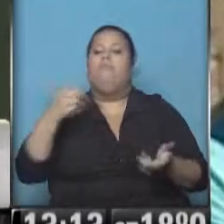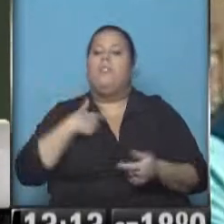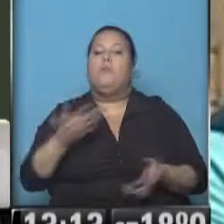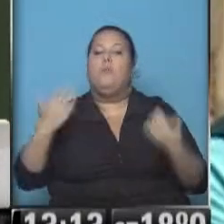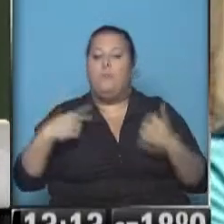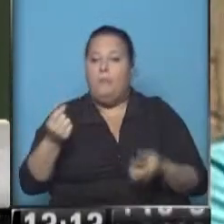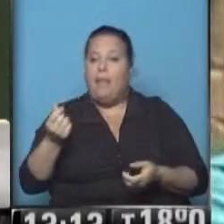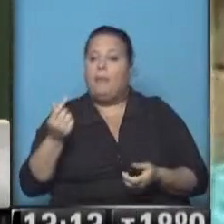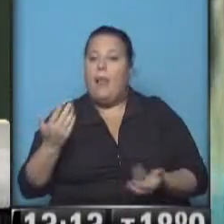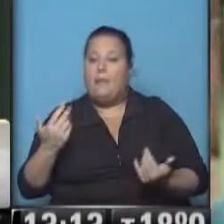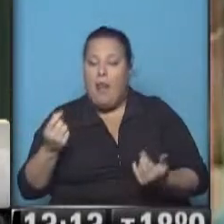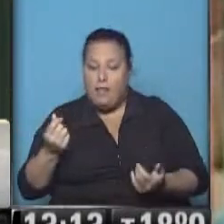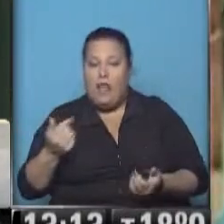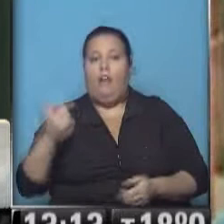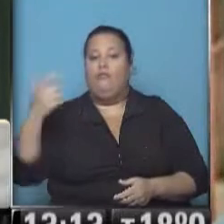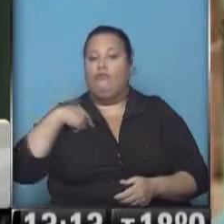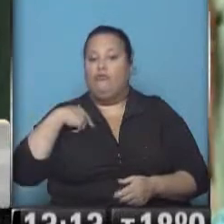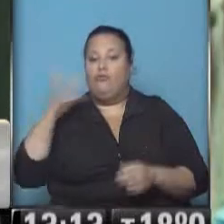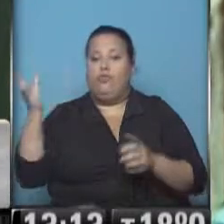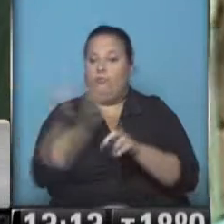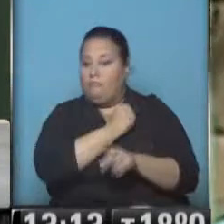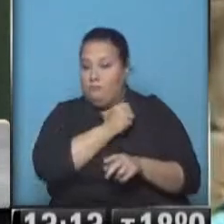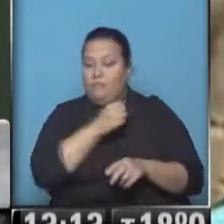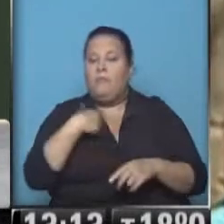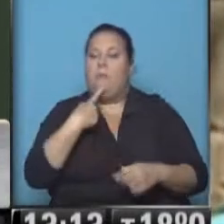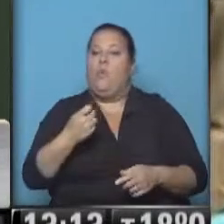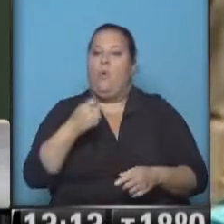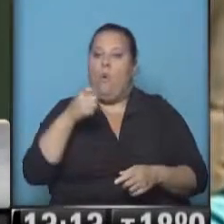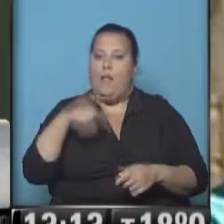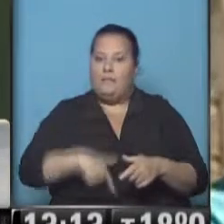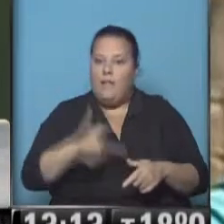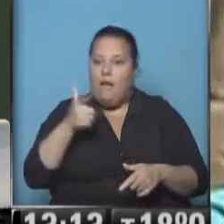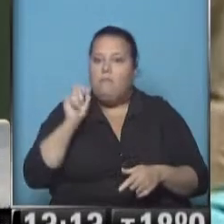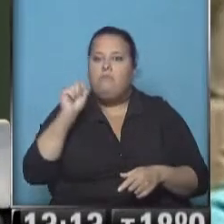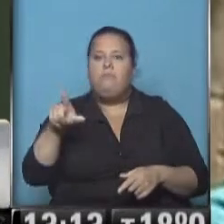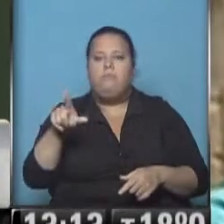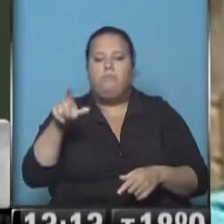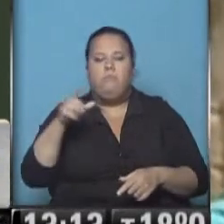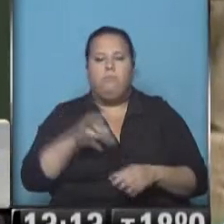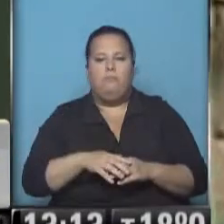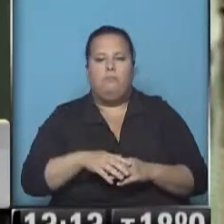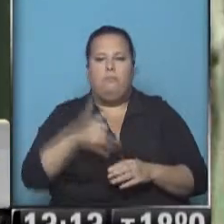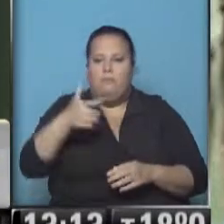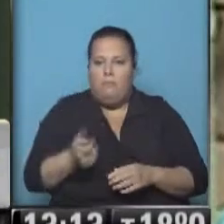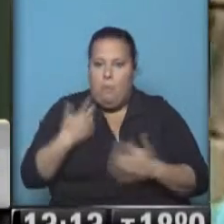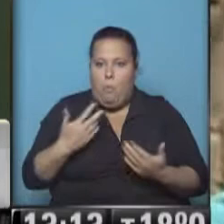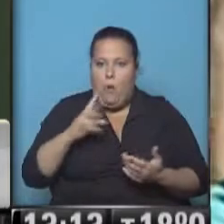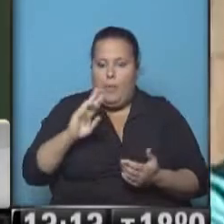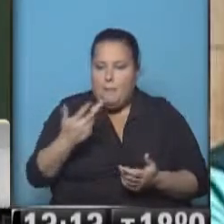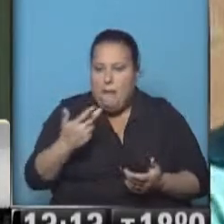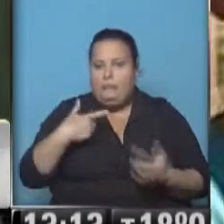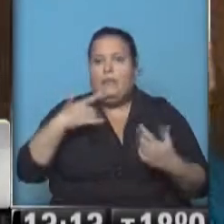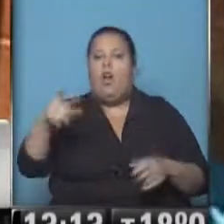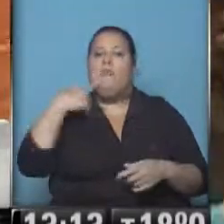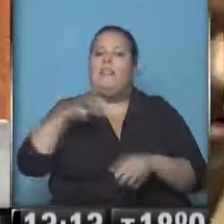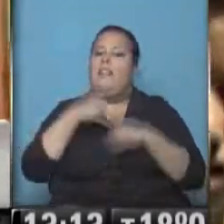bueno, la plata, yo le manoteo la Glock y después me doy cuenta que es una Glock que puede poner, apretar el gatillo y matarme. El otro